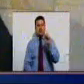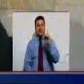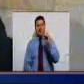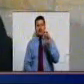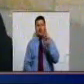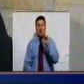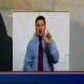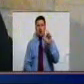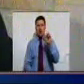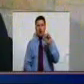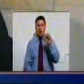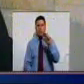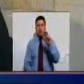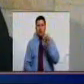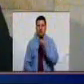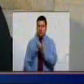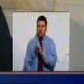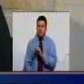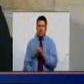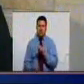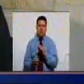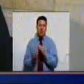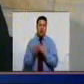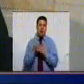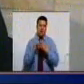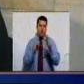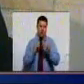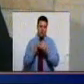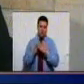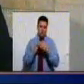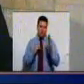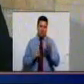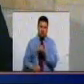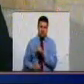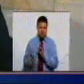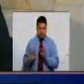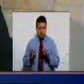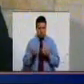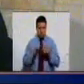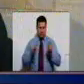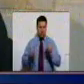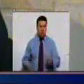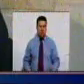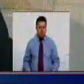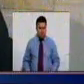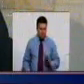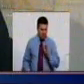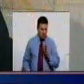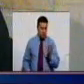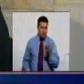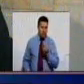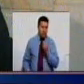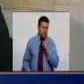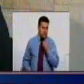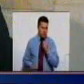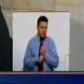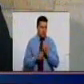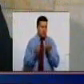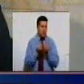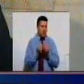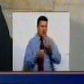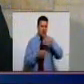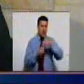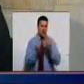está aquí con nosotros, senador del Polo, venía muy preparado también para hacer este debate y estoy seguro que hubiera hecho un